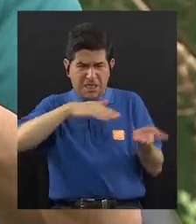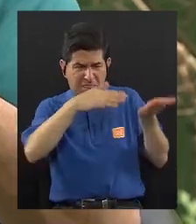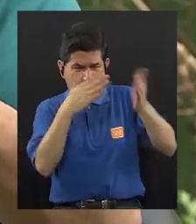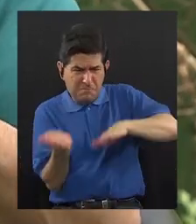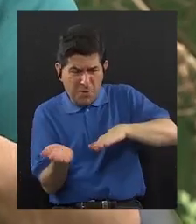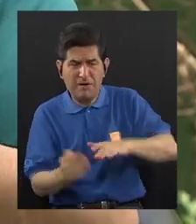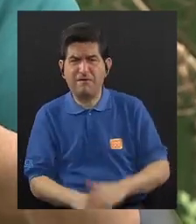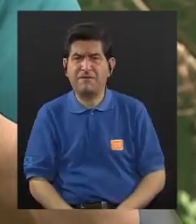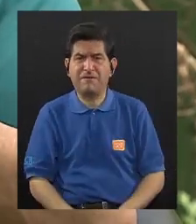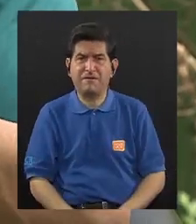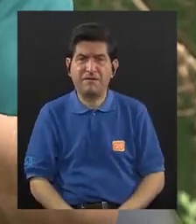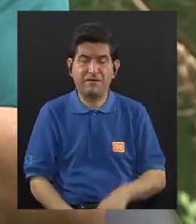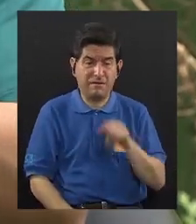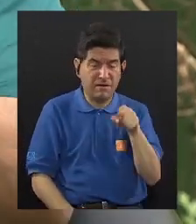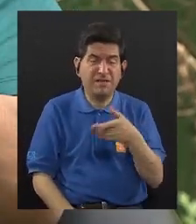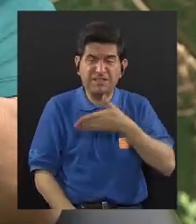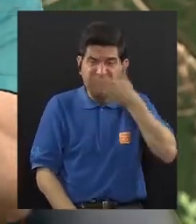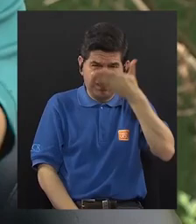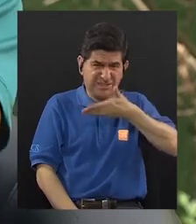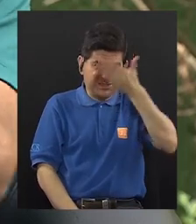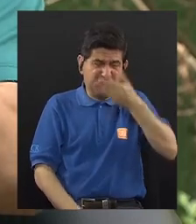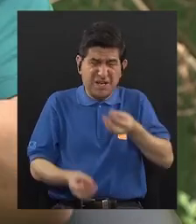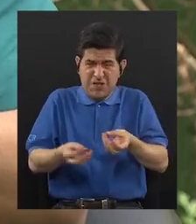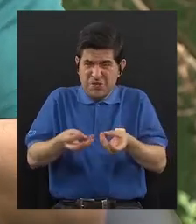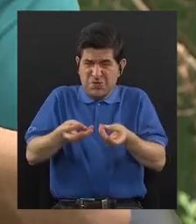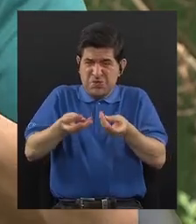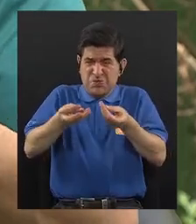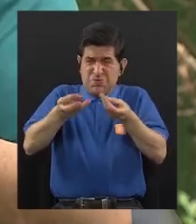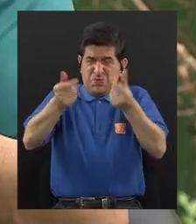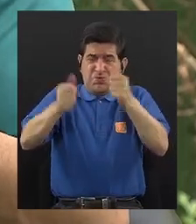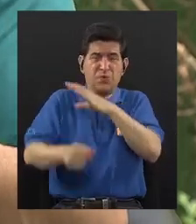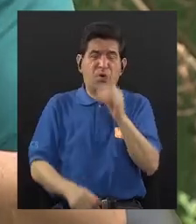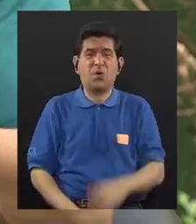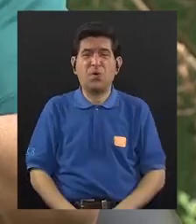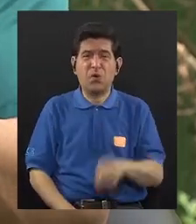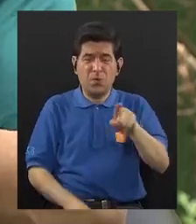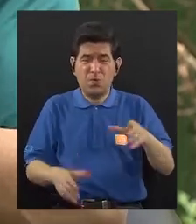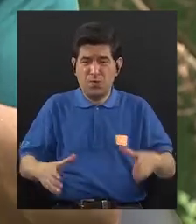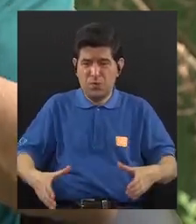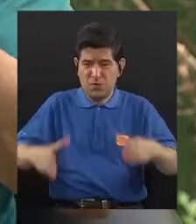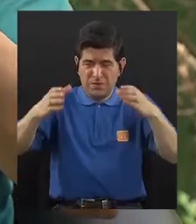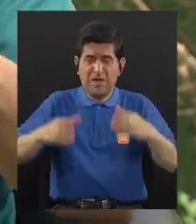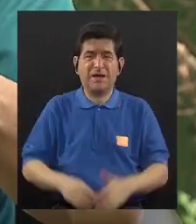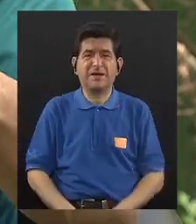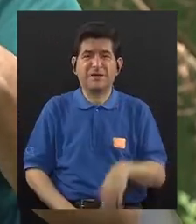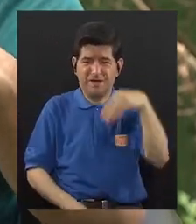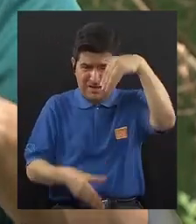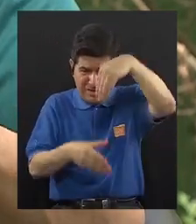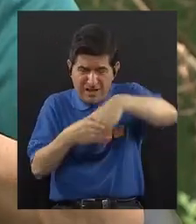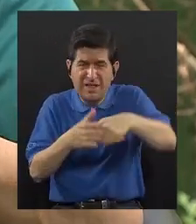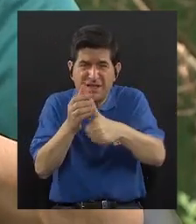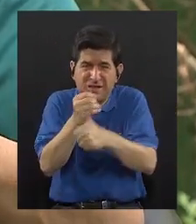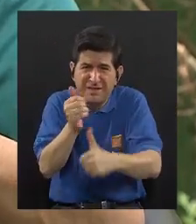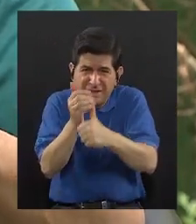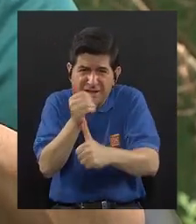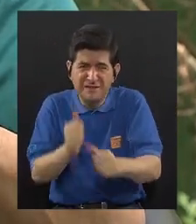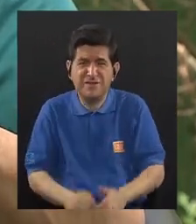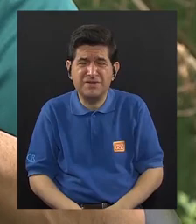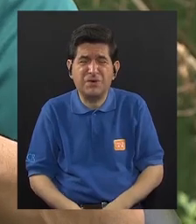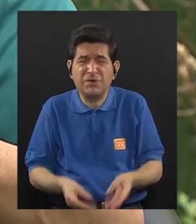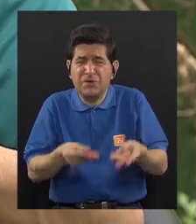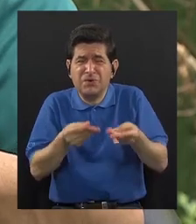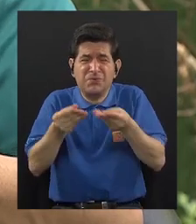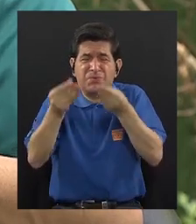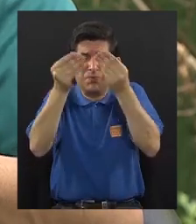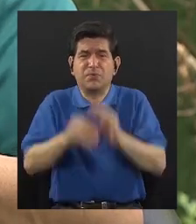y esos esos olores se salen otan que escépticos que queman en malos olores y necesariamente